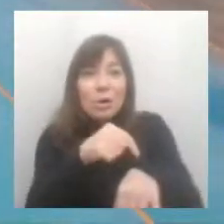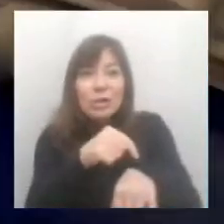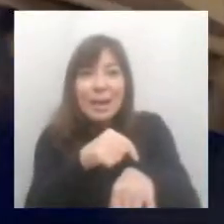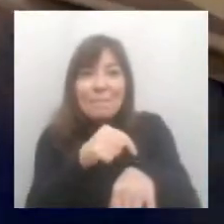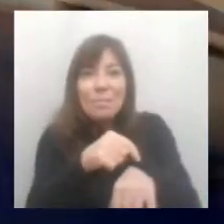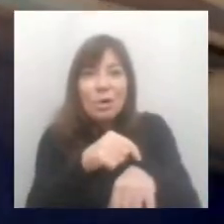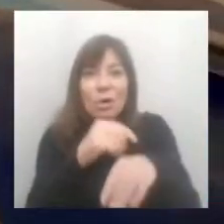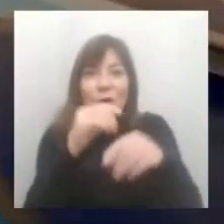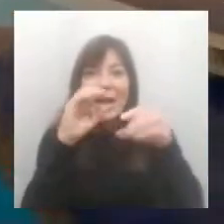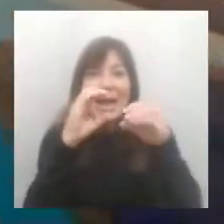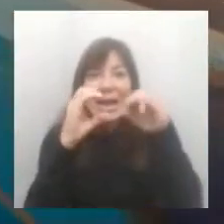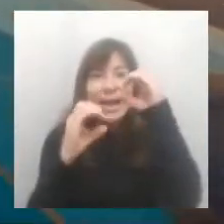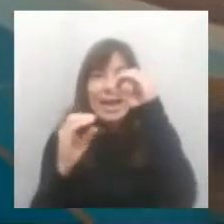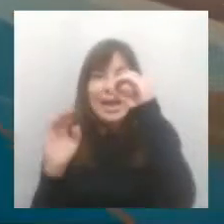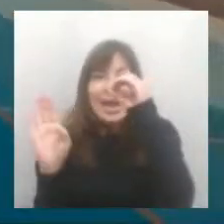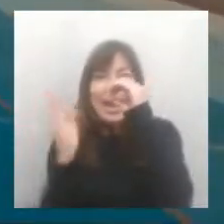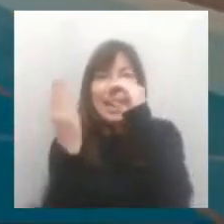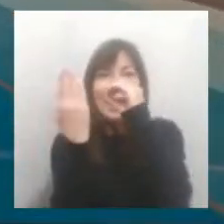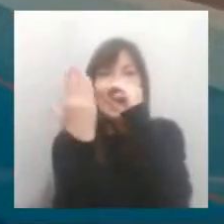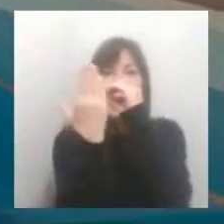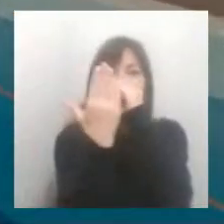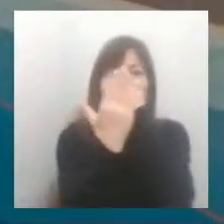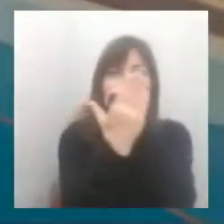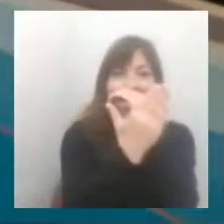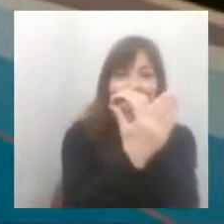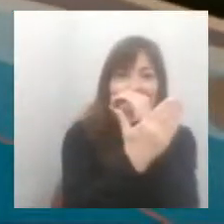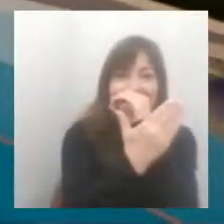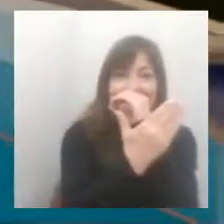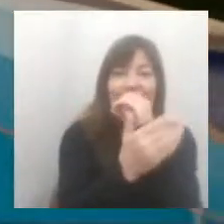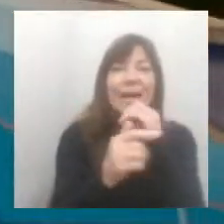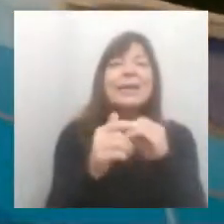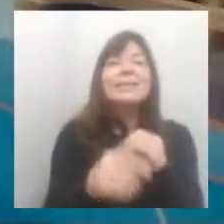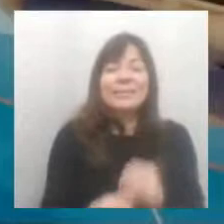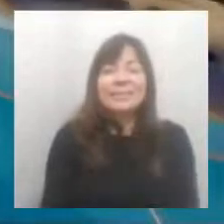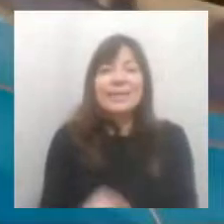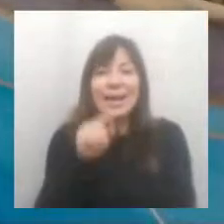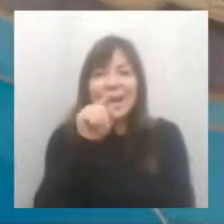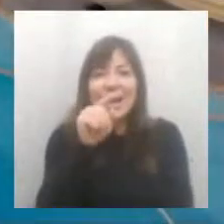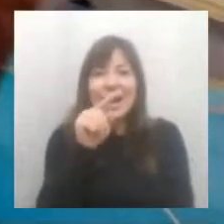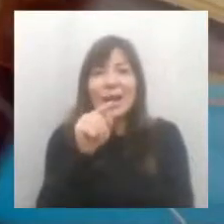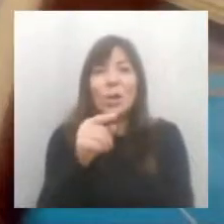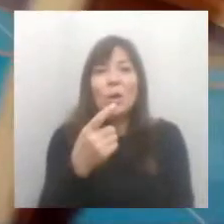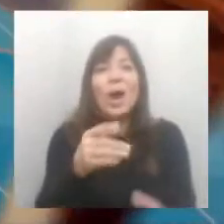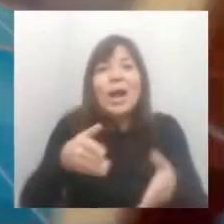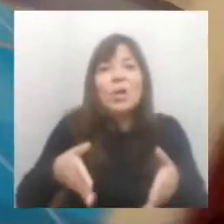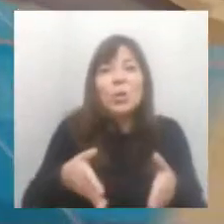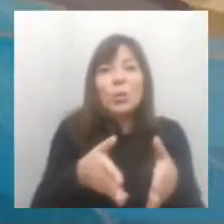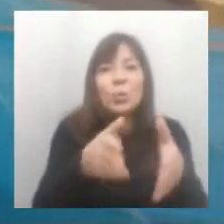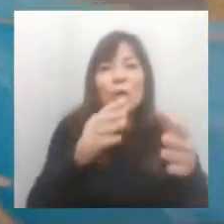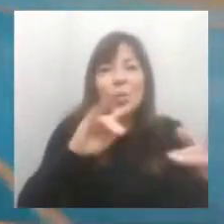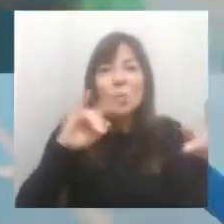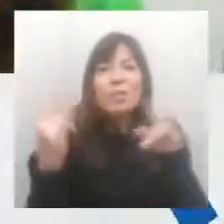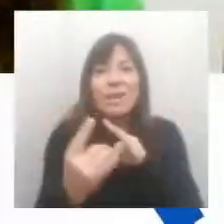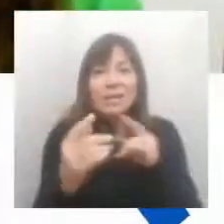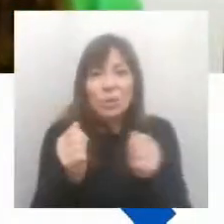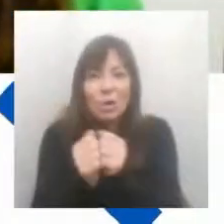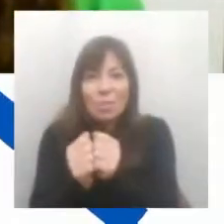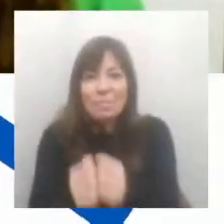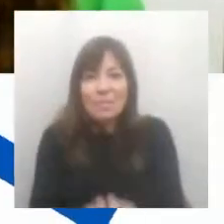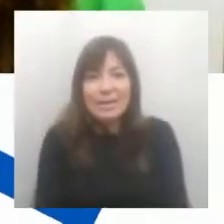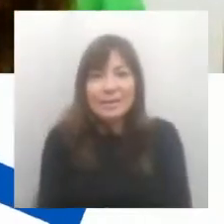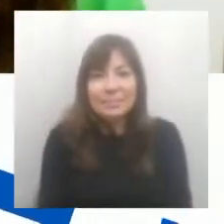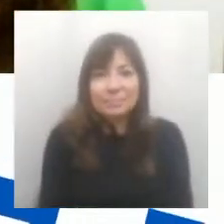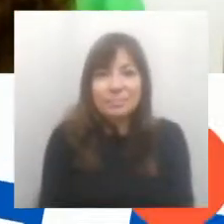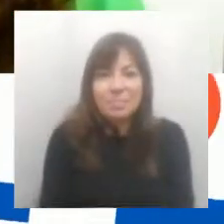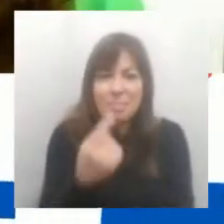su momento. Así que ahí acompaña esa instancia todo lo que es el túnel Universo. De hecho, acá hay una pregunta,